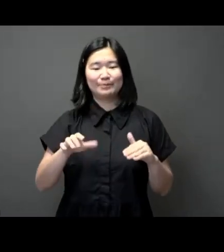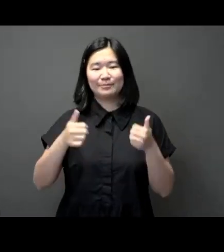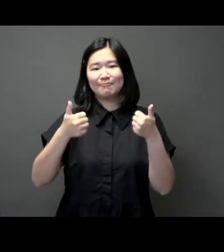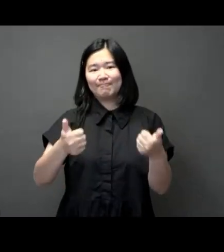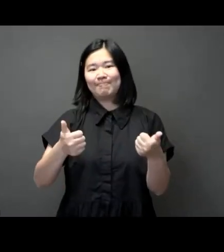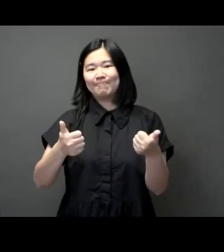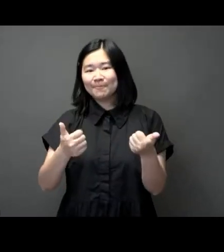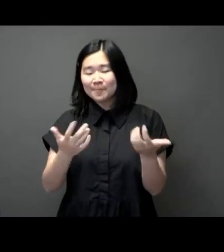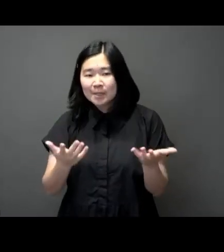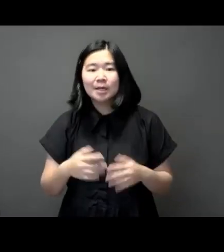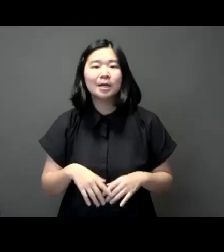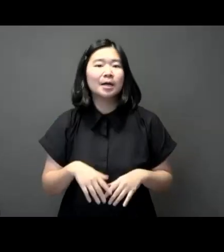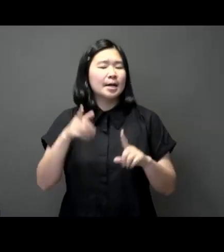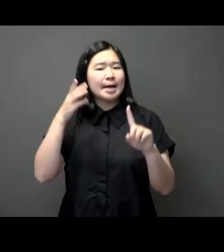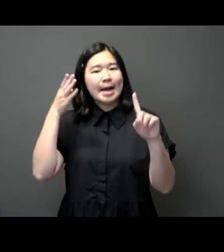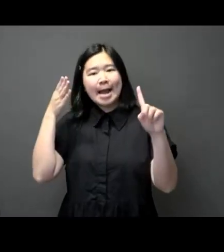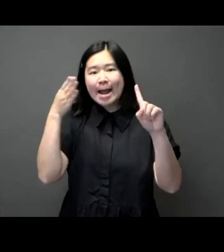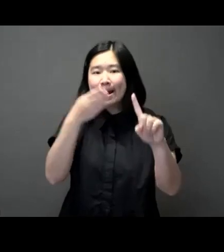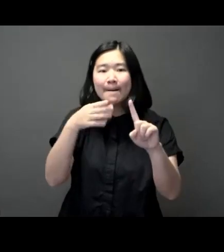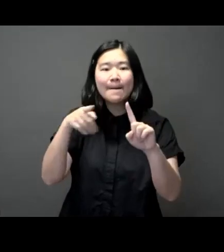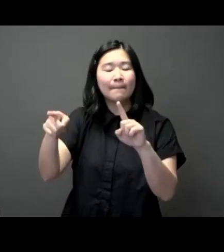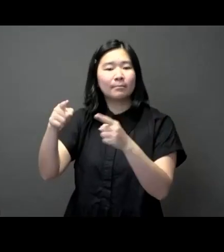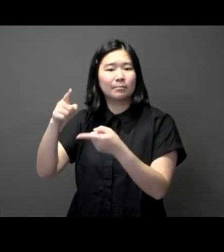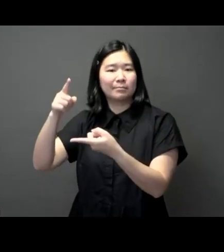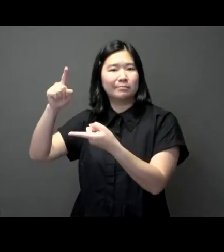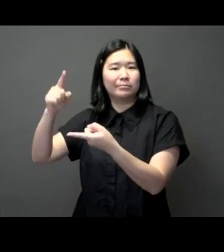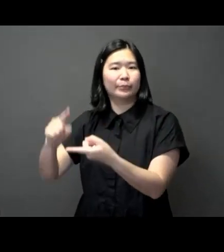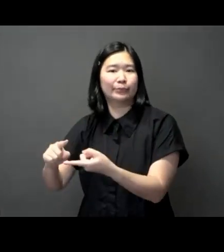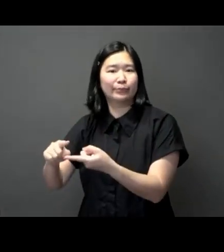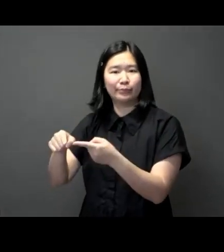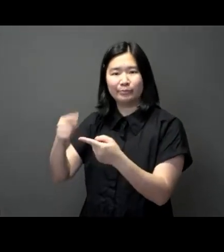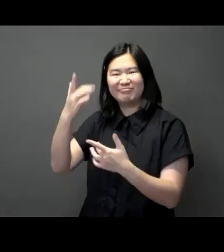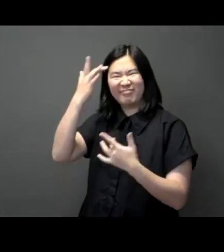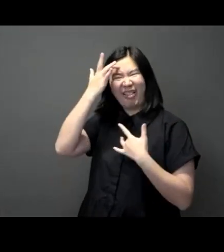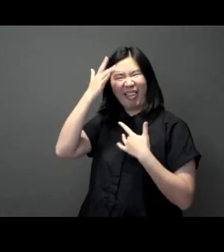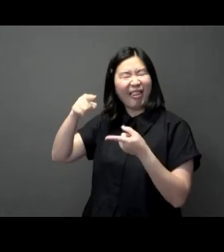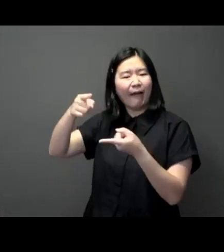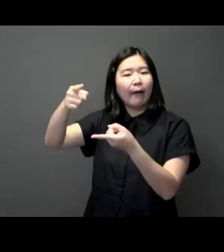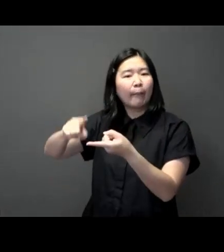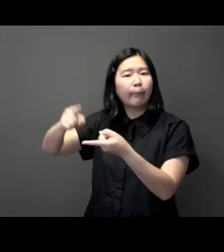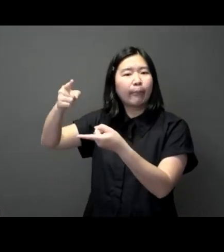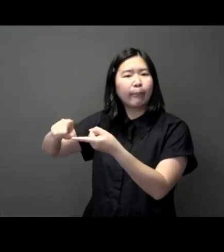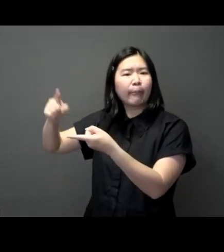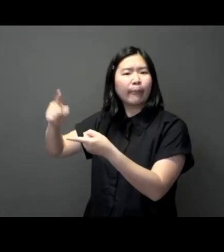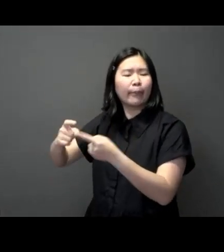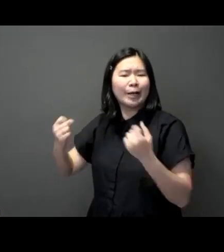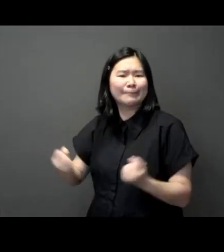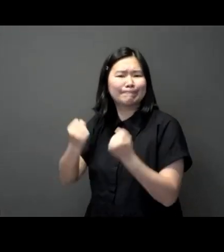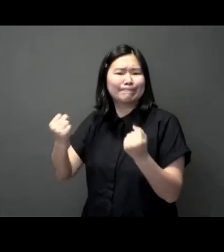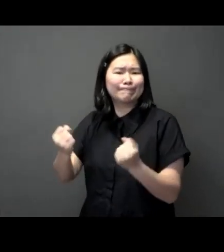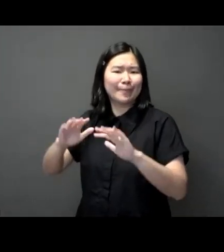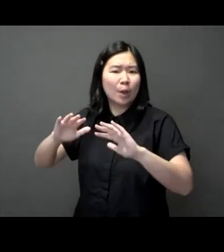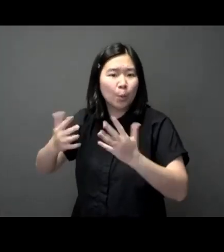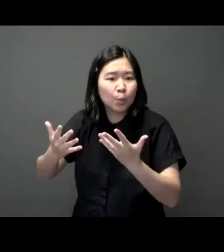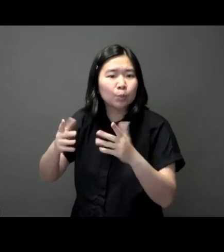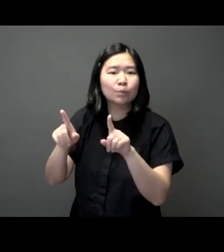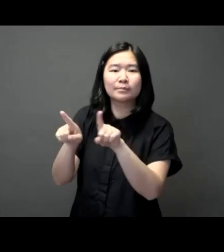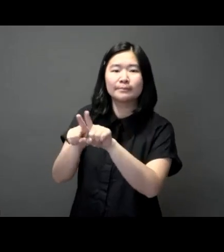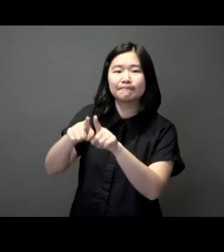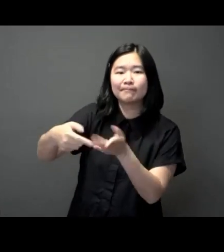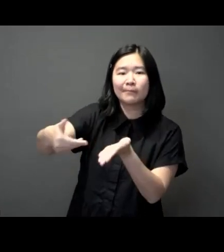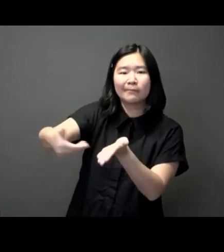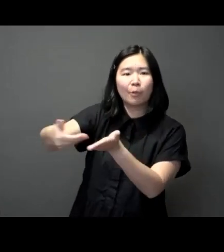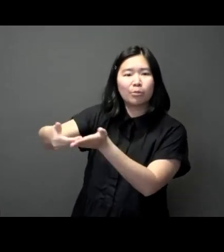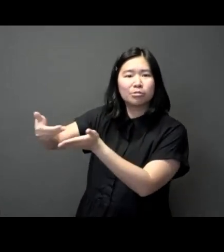son una de las propuestas valientes que ha hecho nuestro nuevo director, el